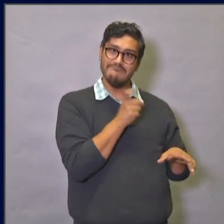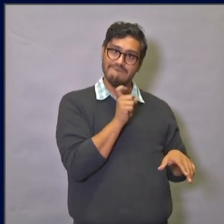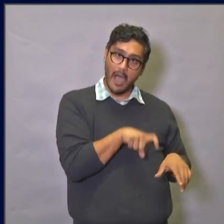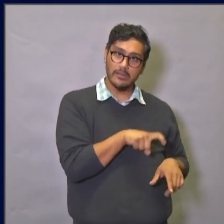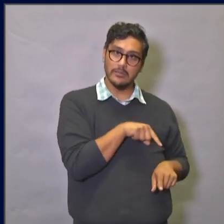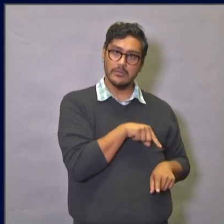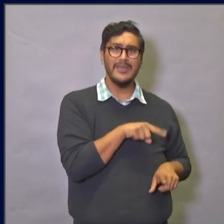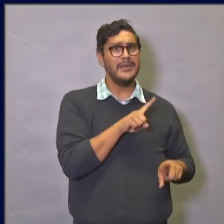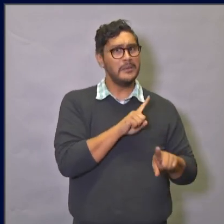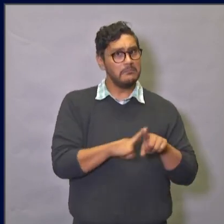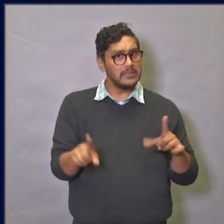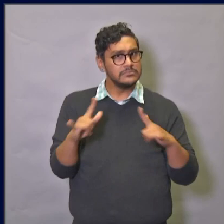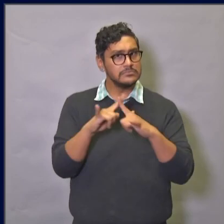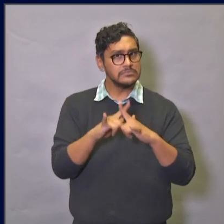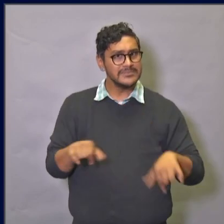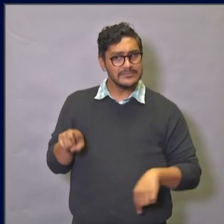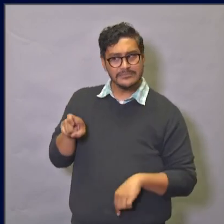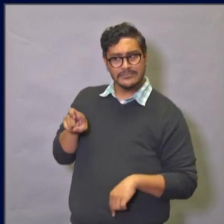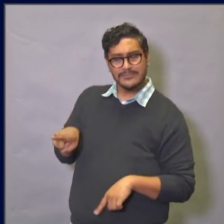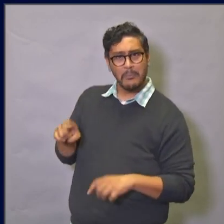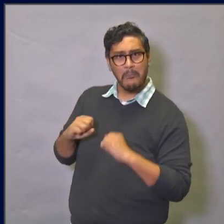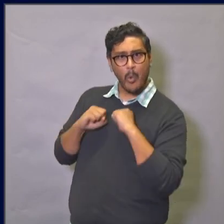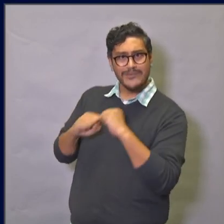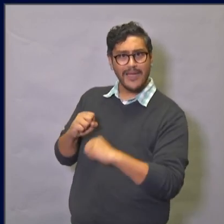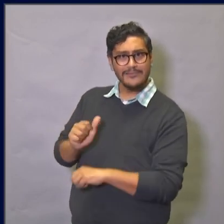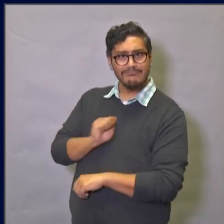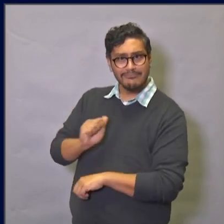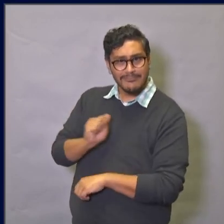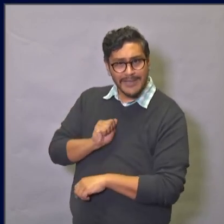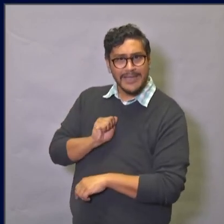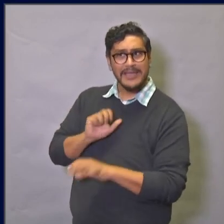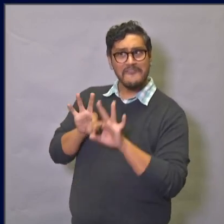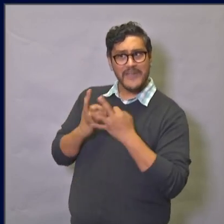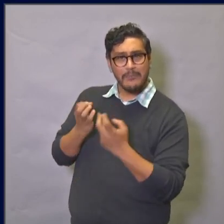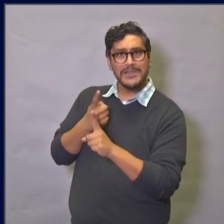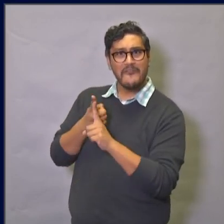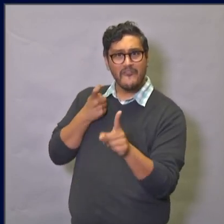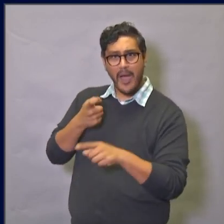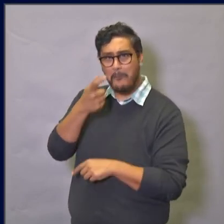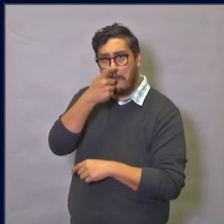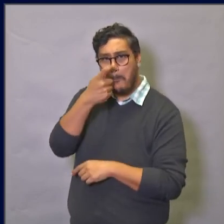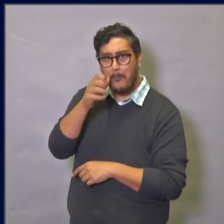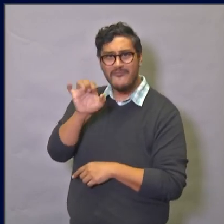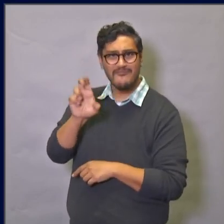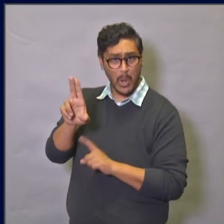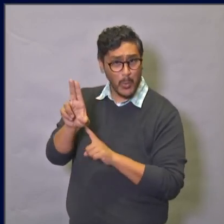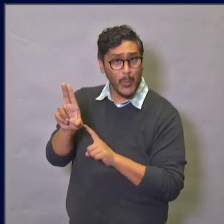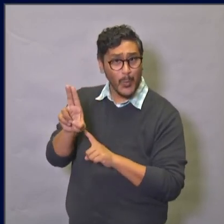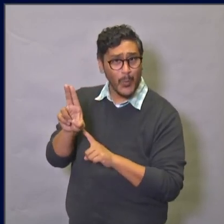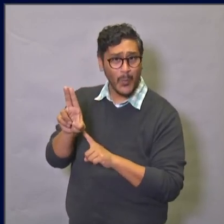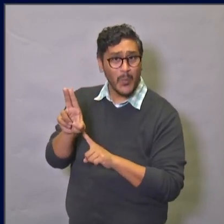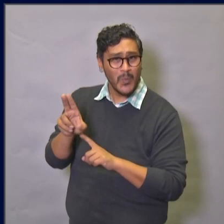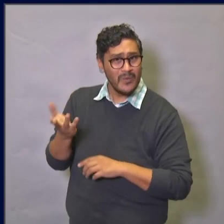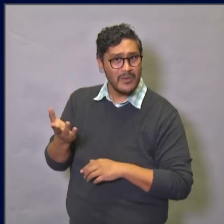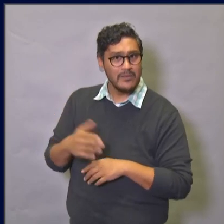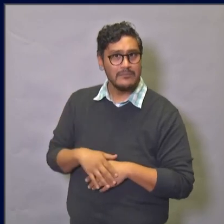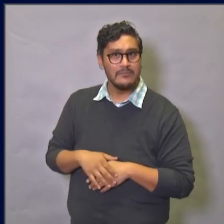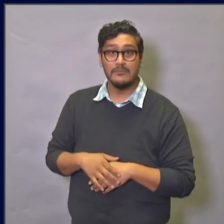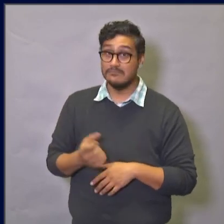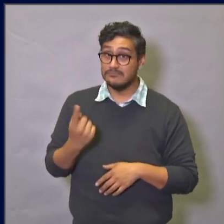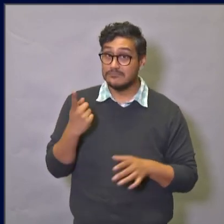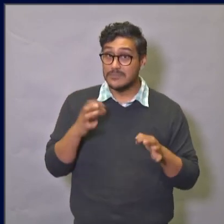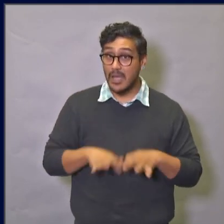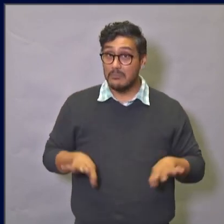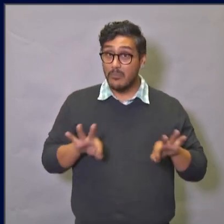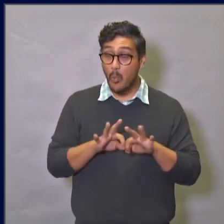para hacer nuestra parte para protegernos y a nuestras familias de la gripe. Es importante tener en cuenta